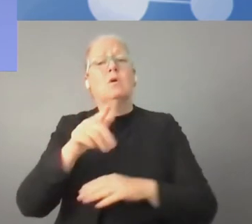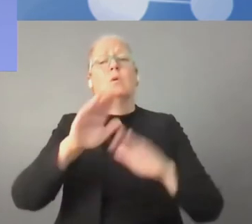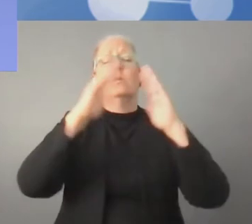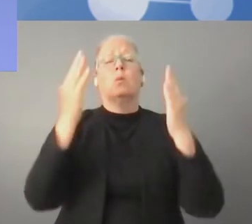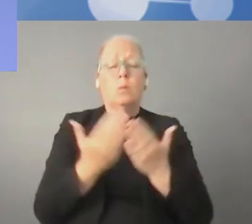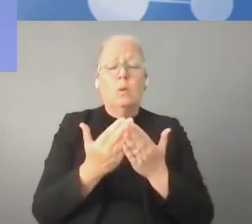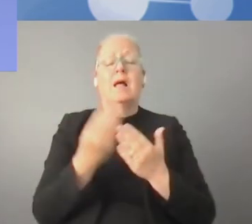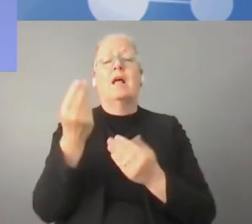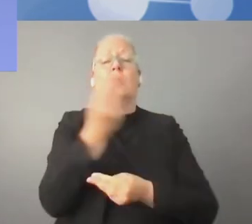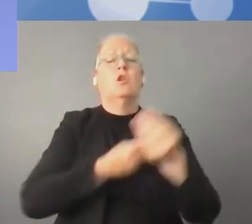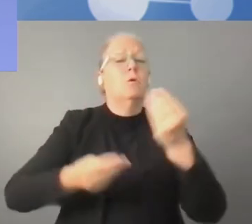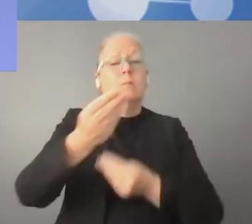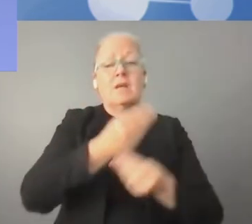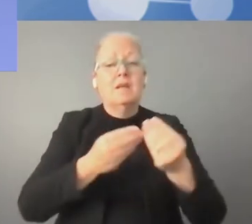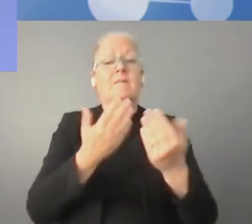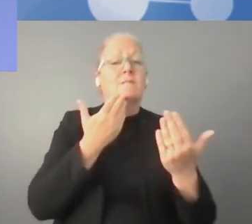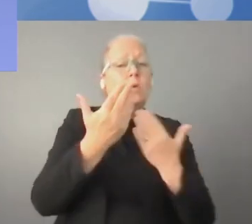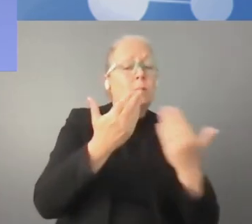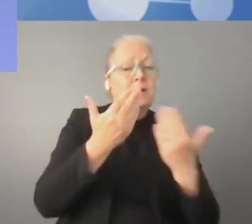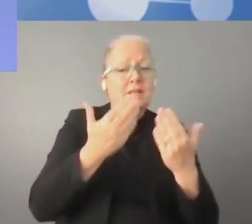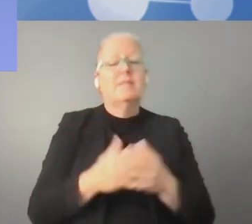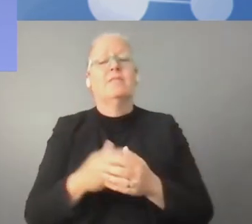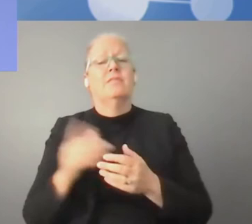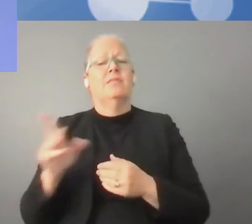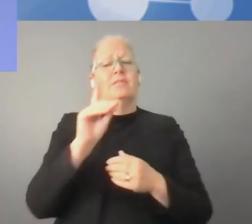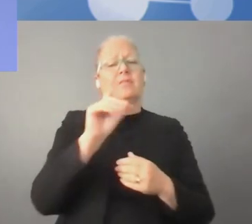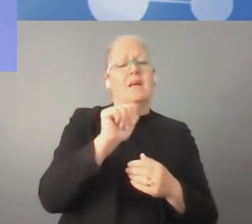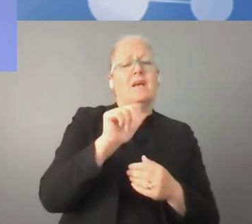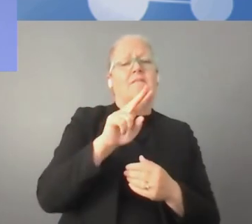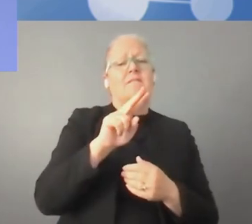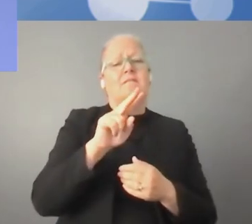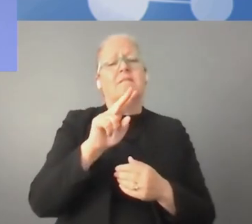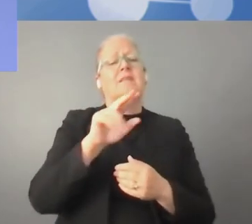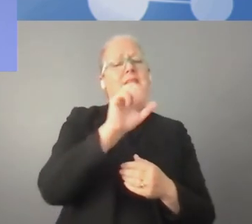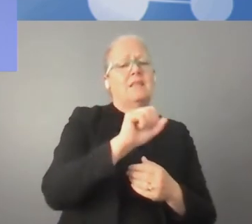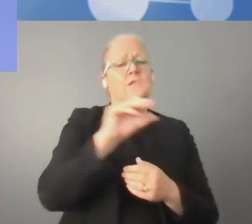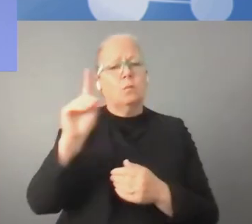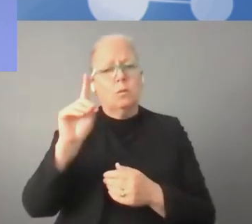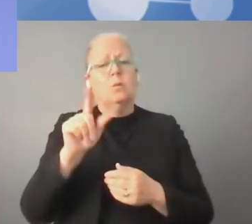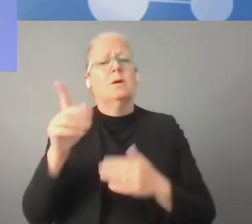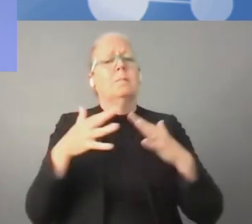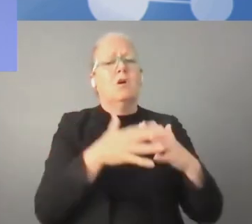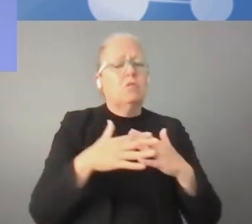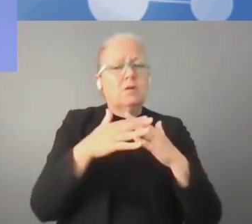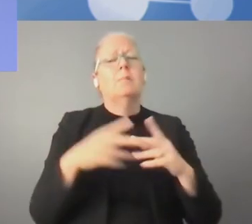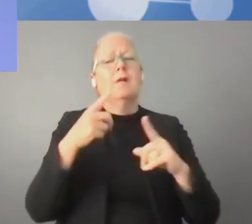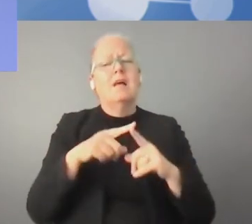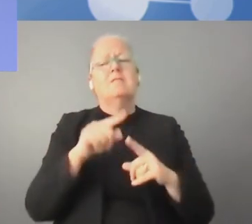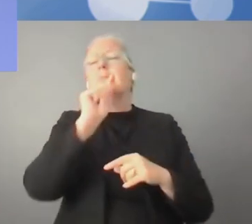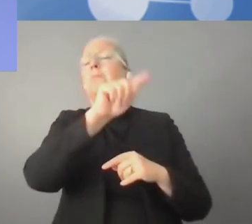Actuó en los escenarios más prestigiosos de todo el mundo. Y hace poco,